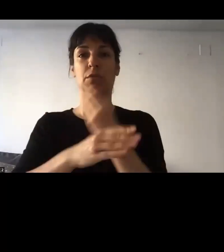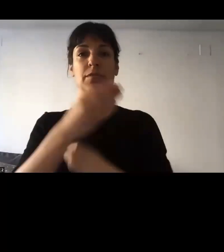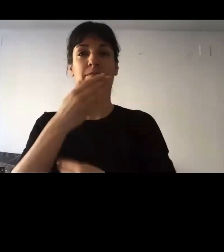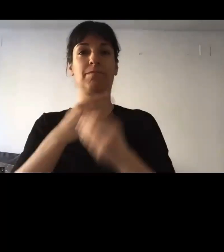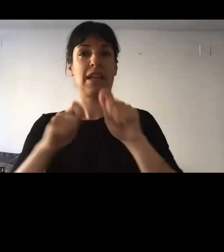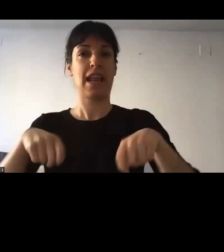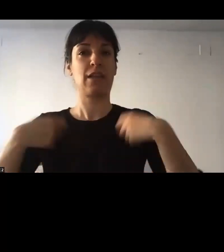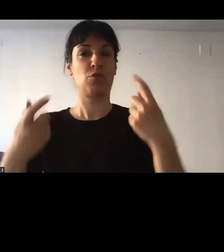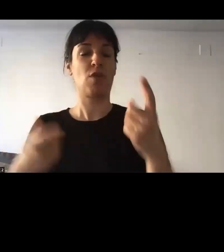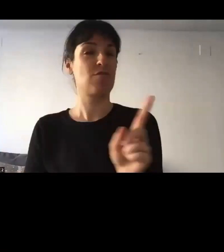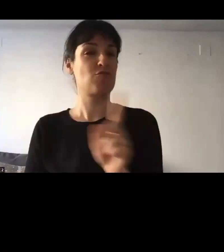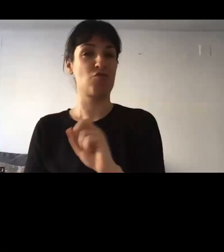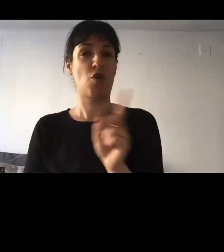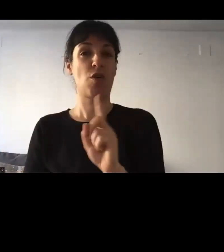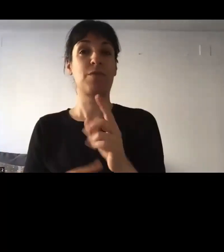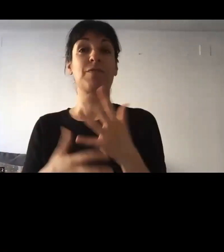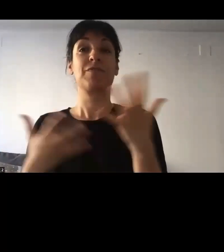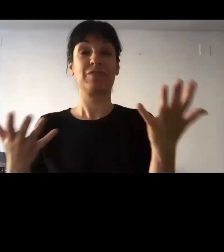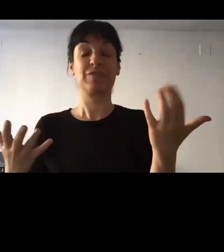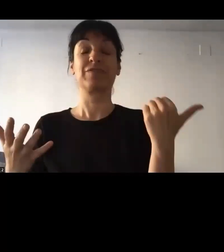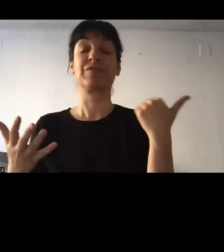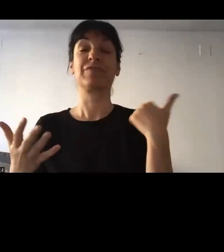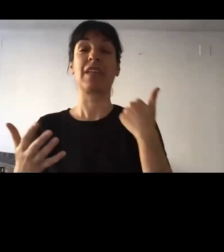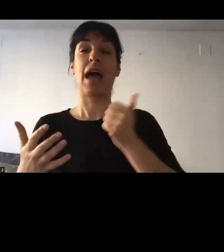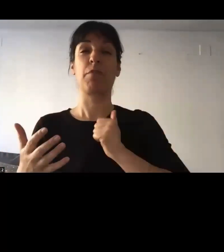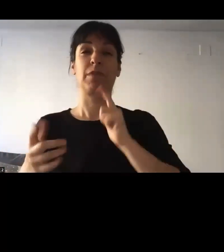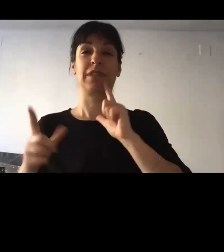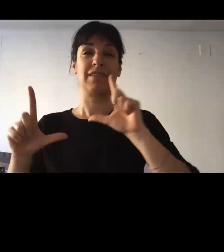que cuando hicieron las